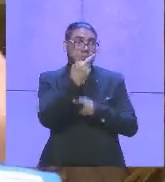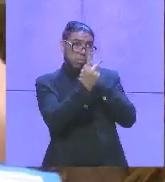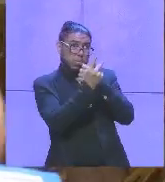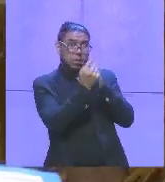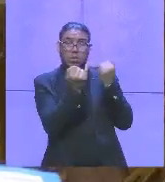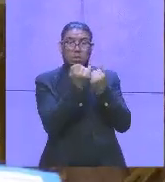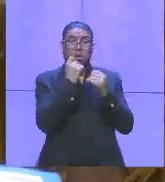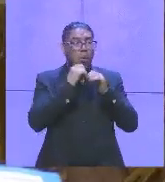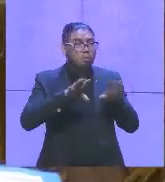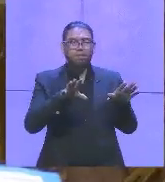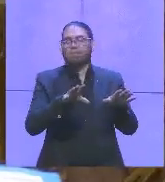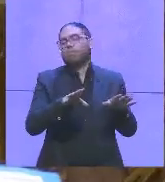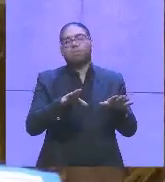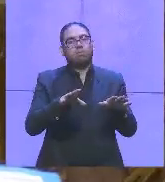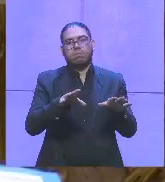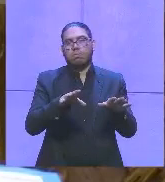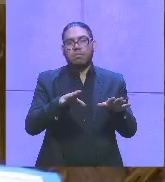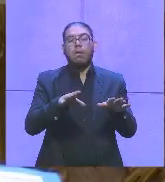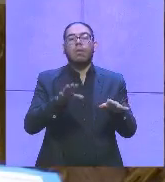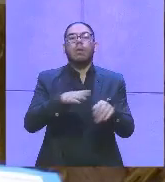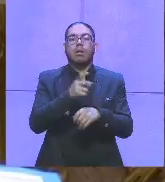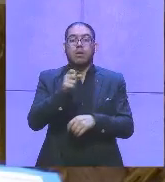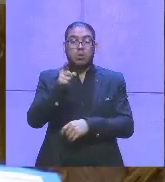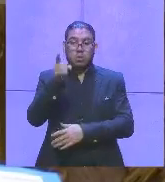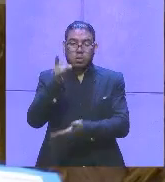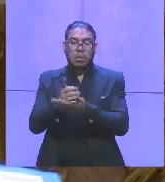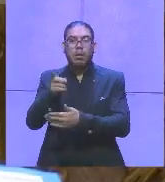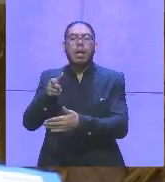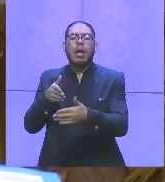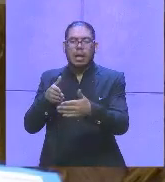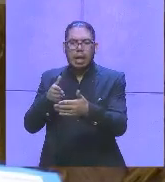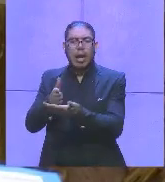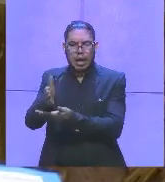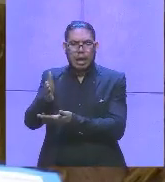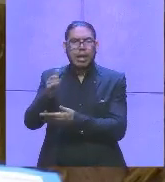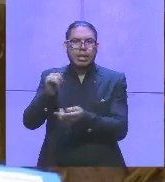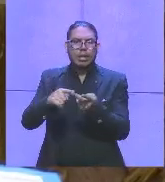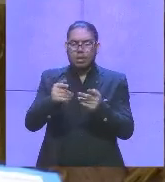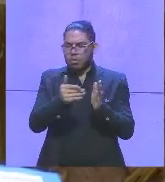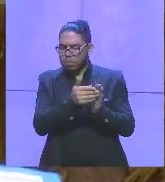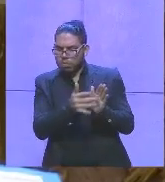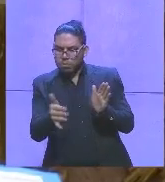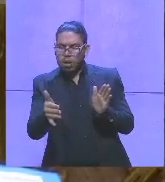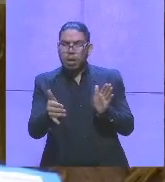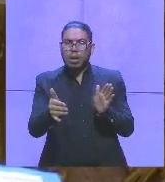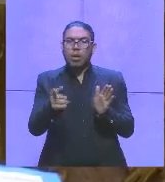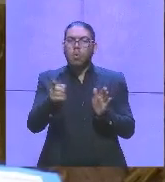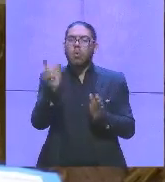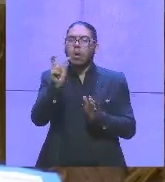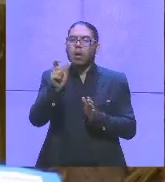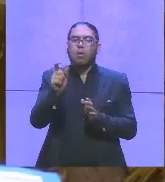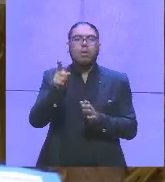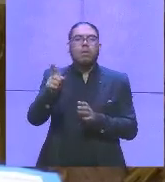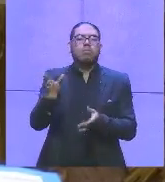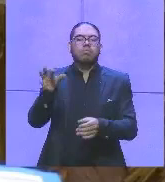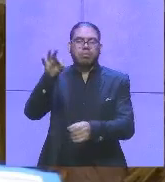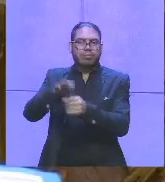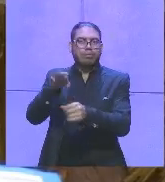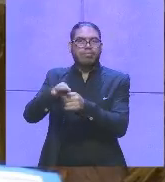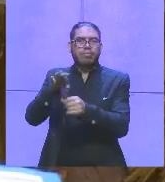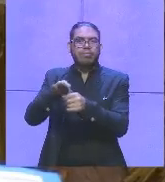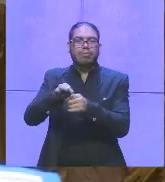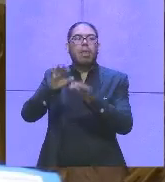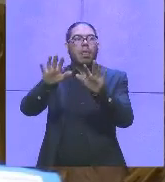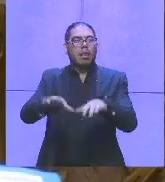especificar un poco esto. Tienen nada más acceso a radio y televisión en periodo de campañas electorales. Tienen acceso como